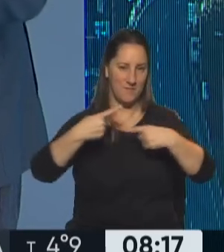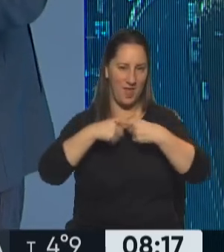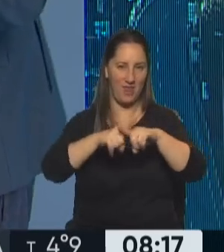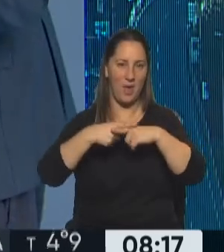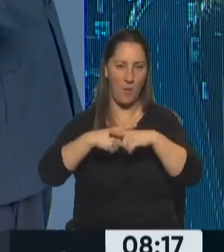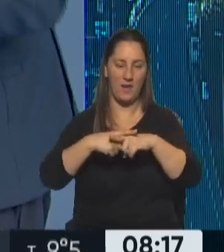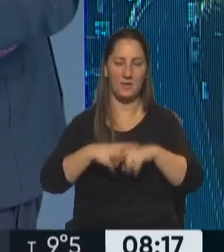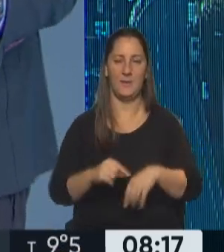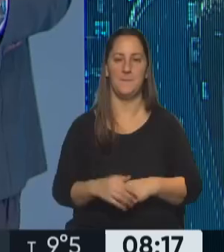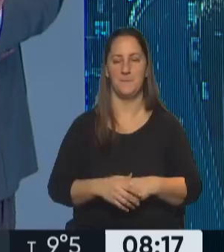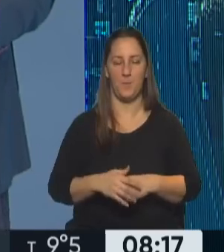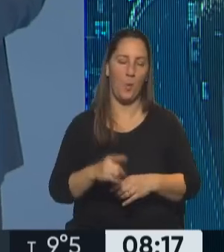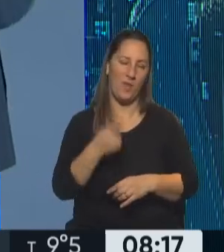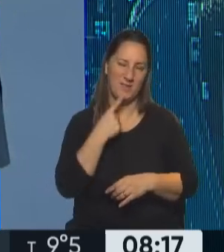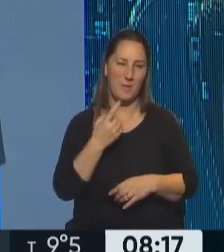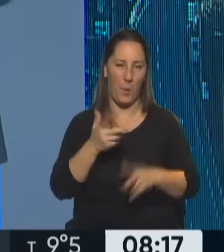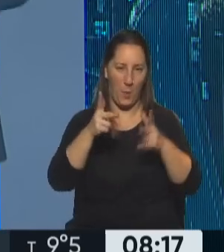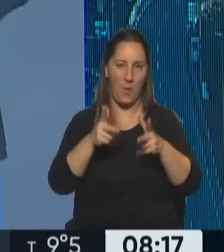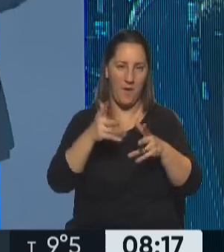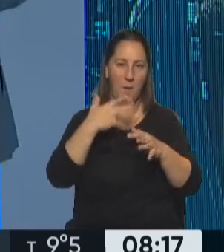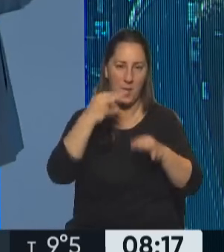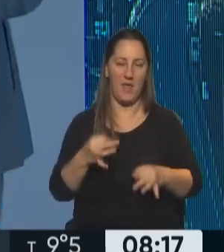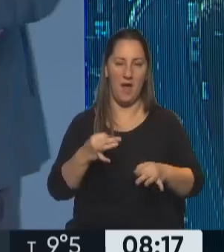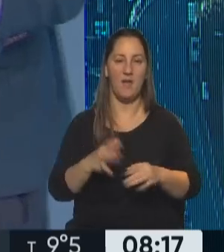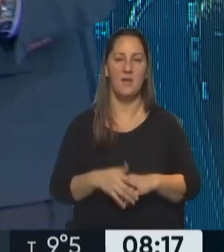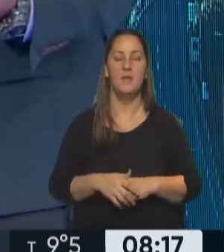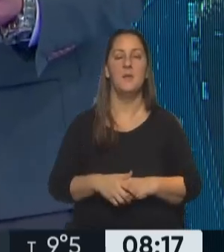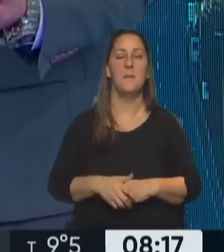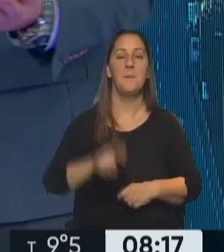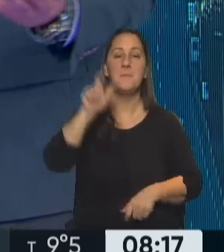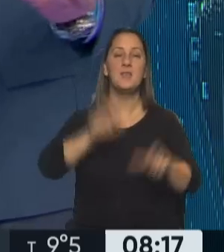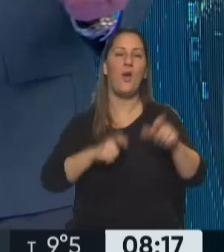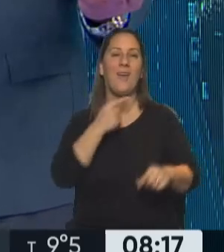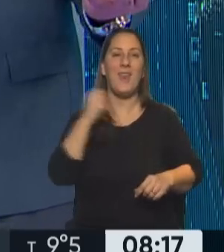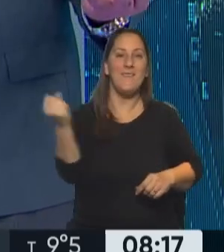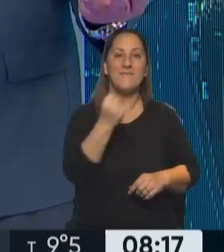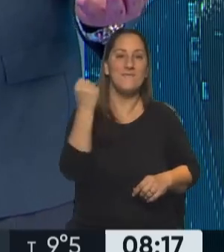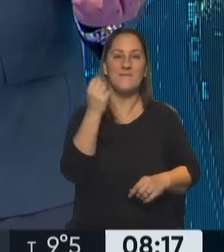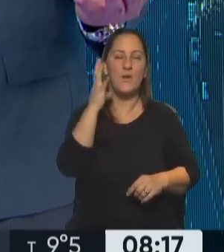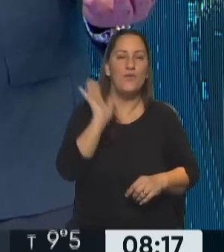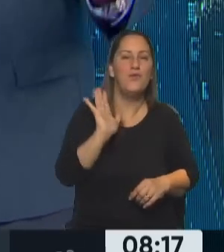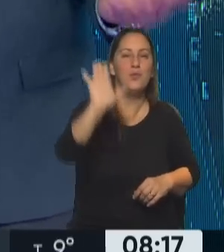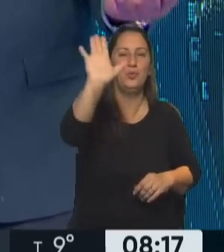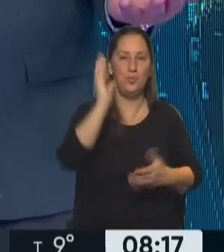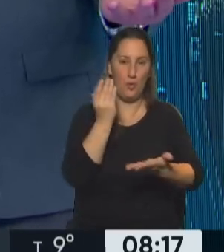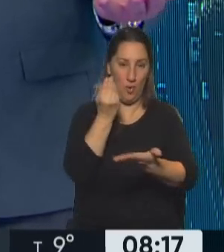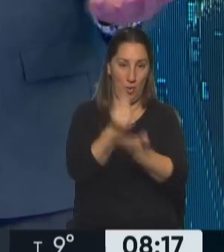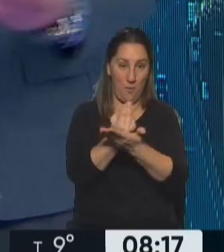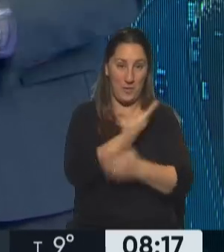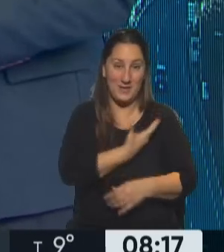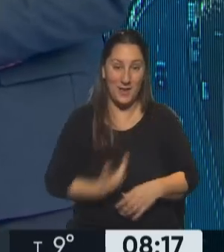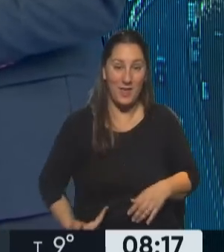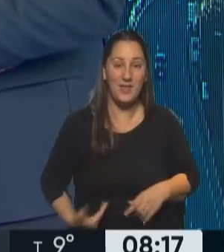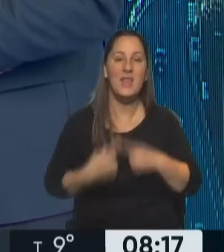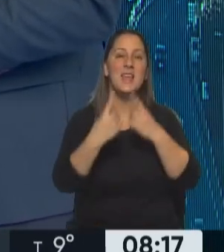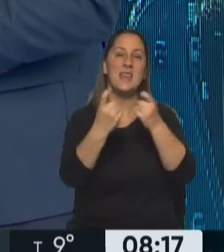Vamos a ser honestos, ¿no? Todo el que tenga algún tipo de aspiración presidencial dentro del Frente de Todos necesita que a